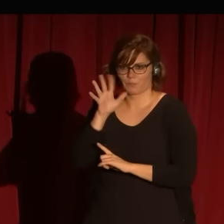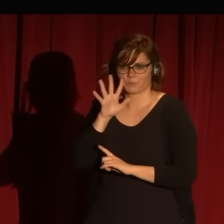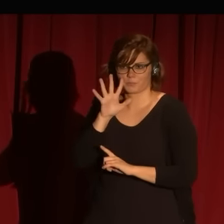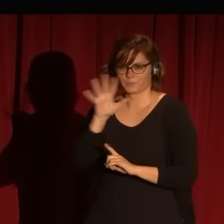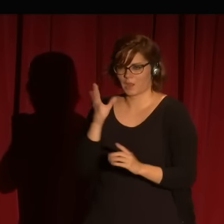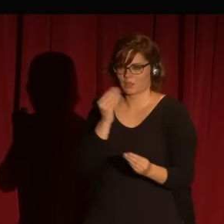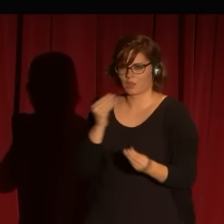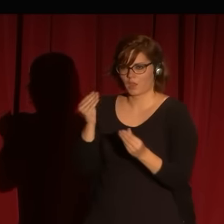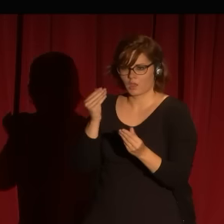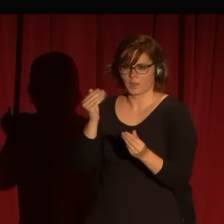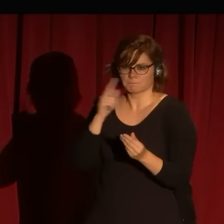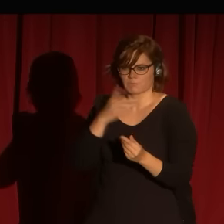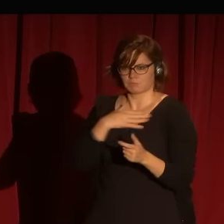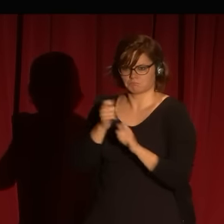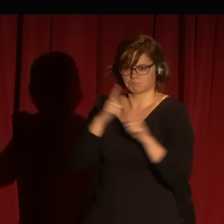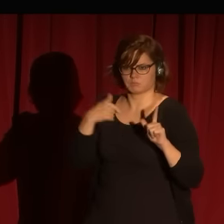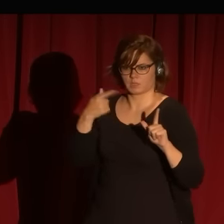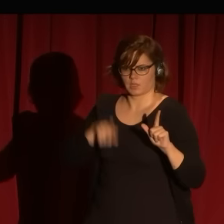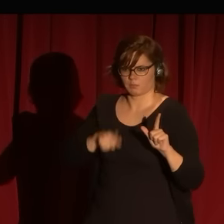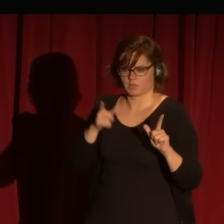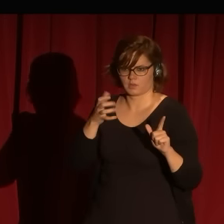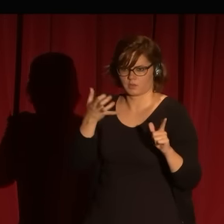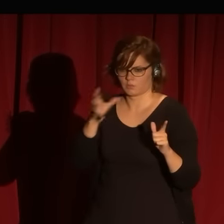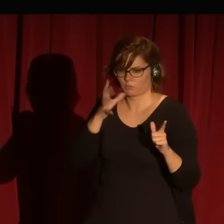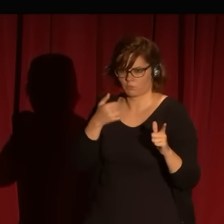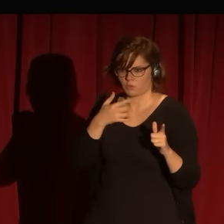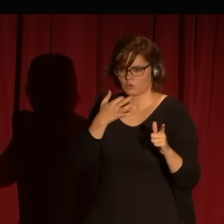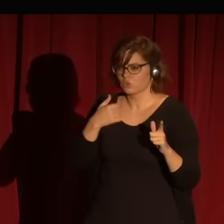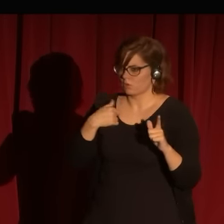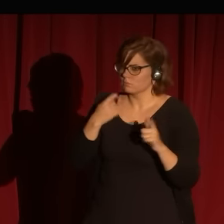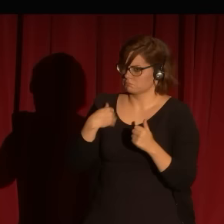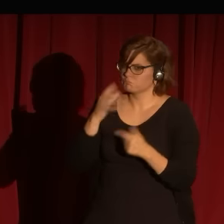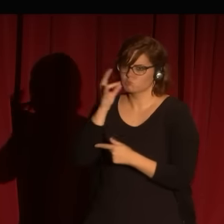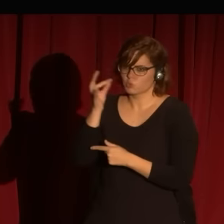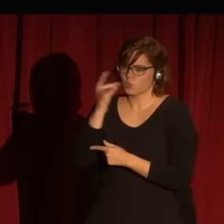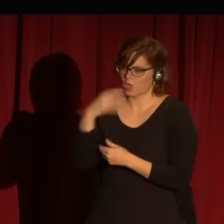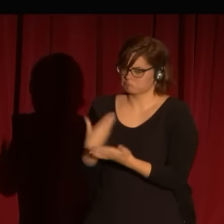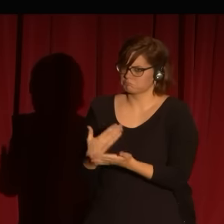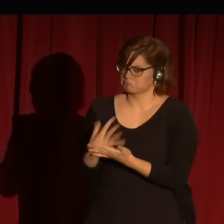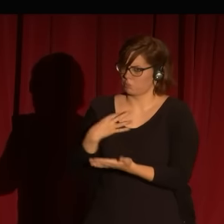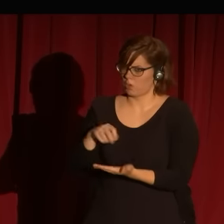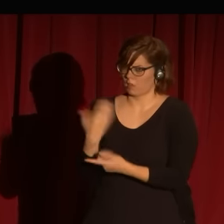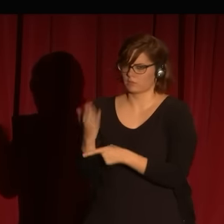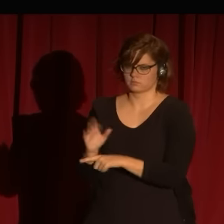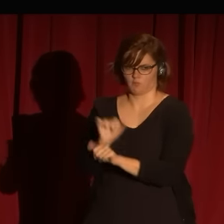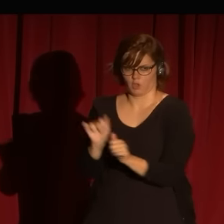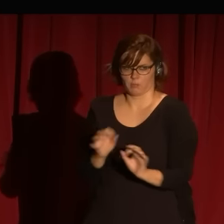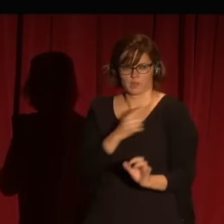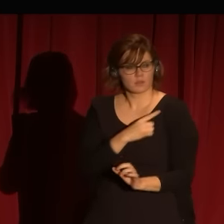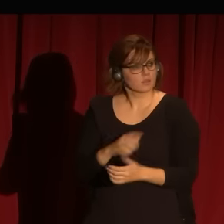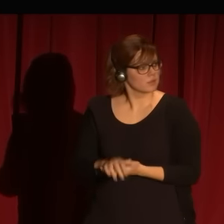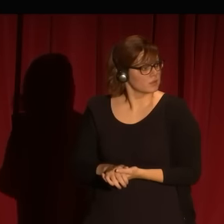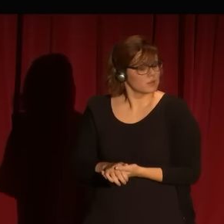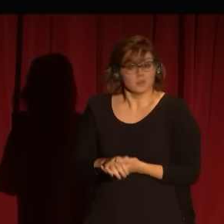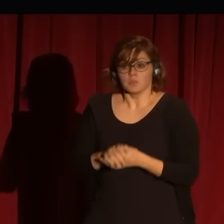ella quiere ser vista una especie de artemisia gentiles cuando dice Te voy a enseñar lo que una mujer es capaz de hacer no en todos los demás